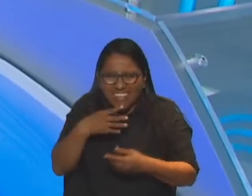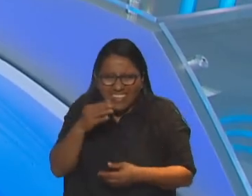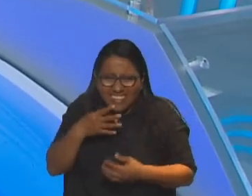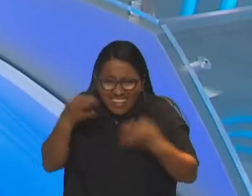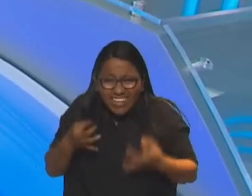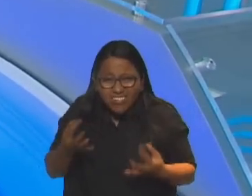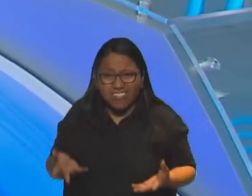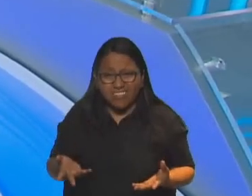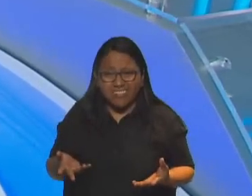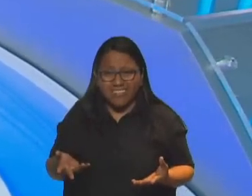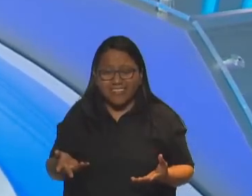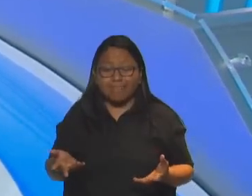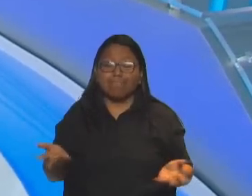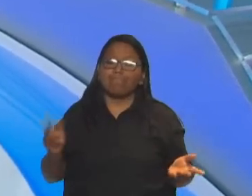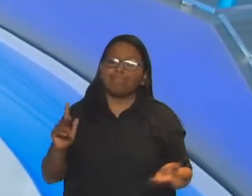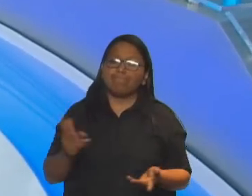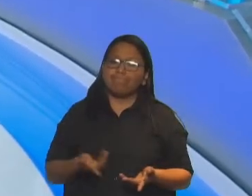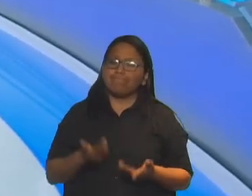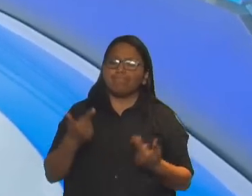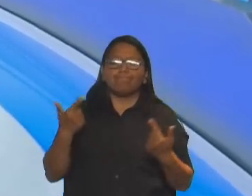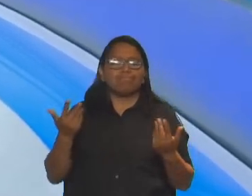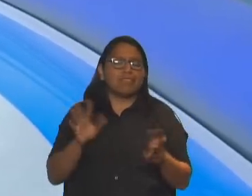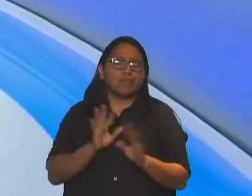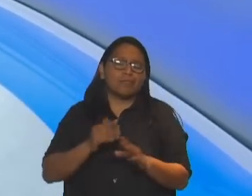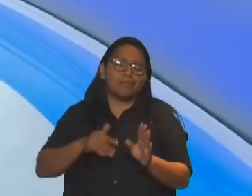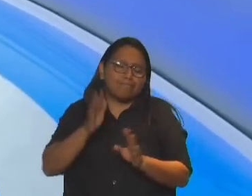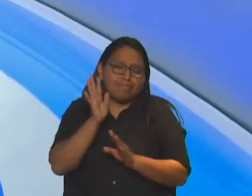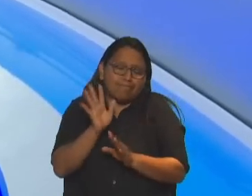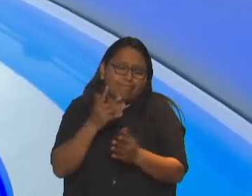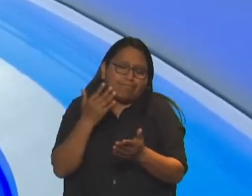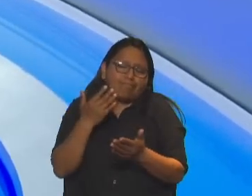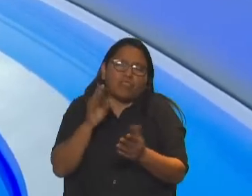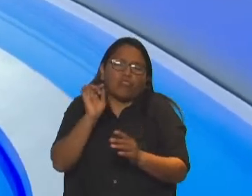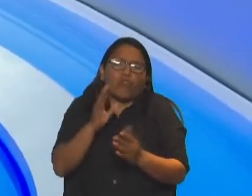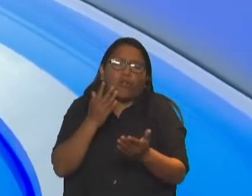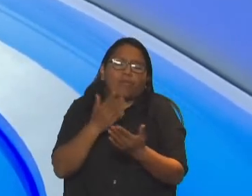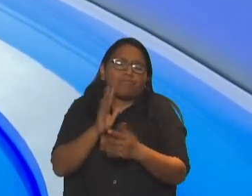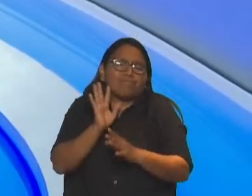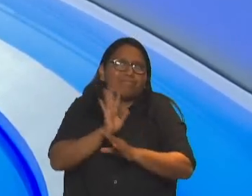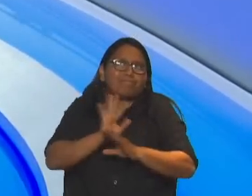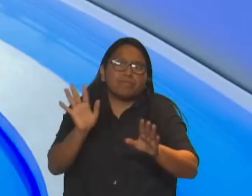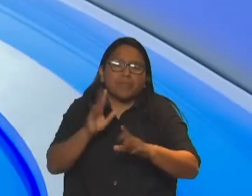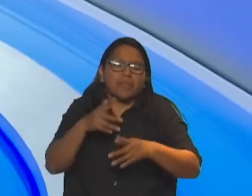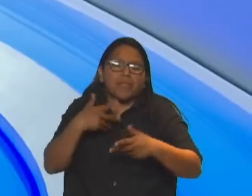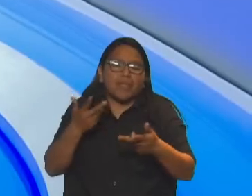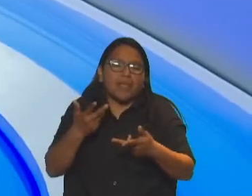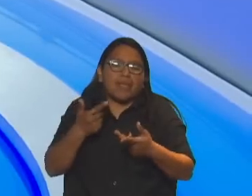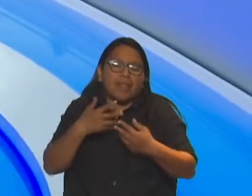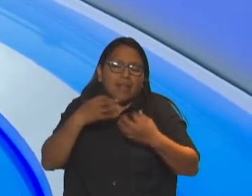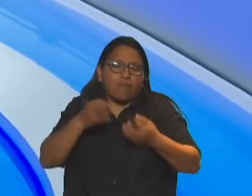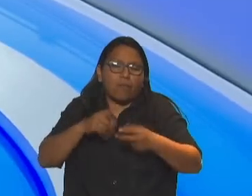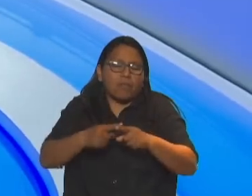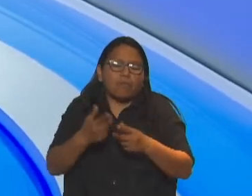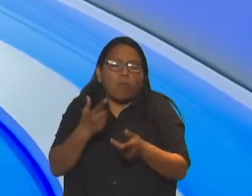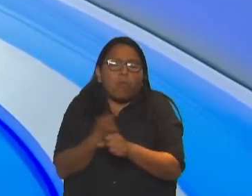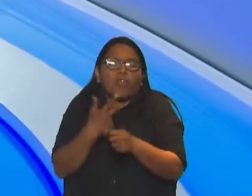es decir eso es más que una derecha yo creo que excede en términos de categoría política no lo